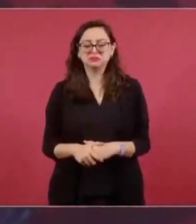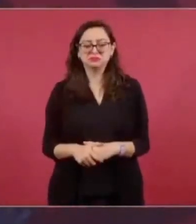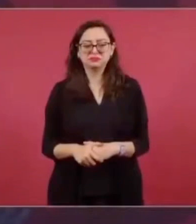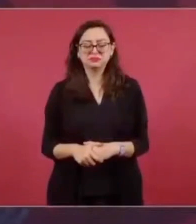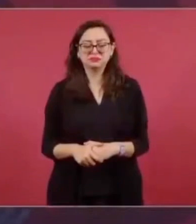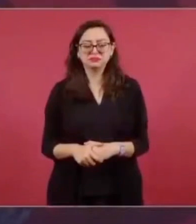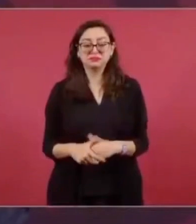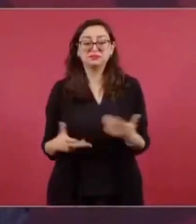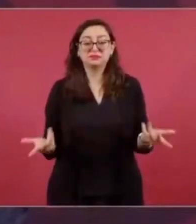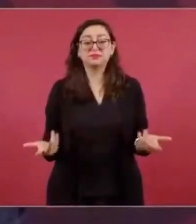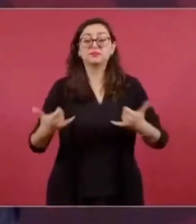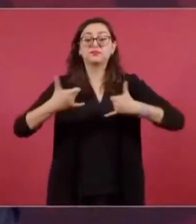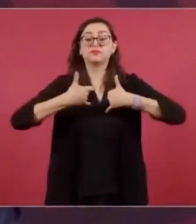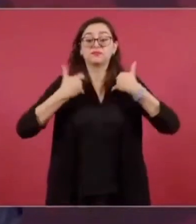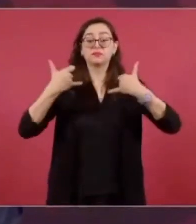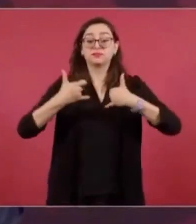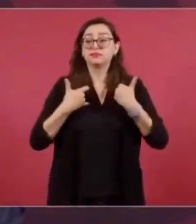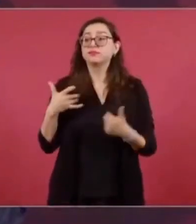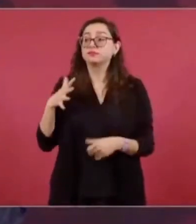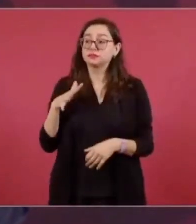Entonces, decirle a los jóvenes